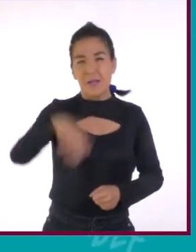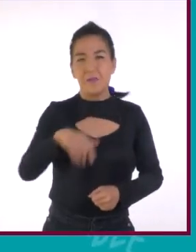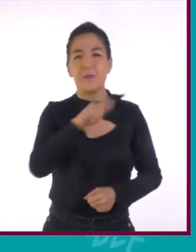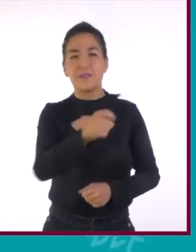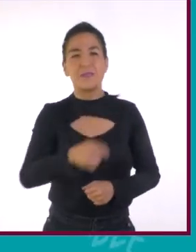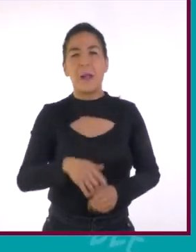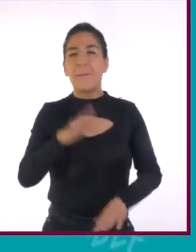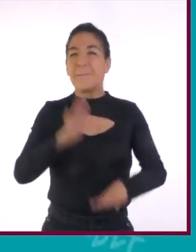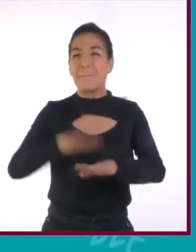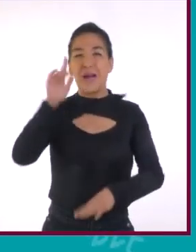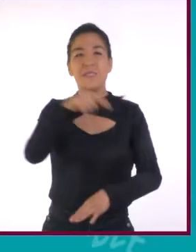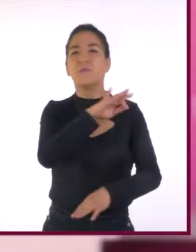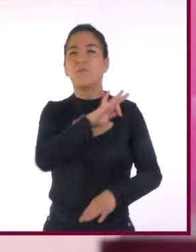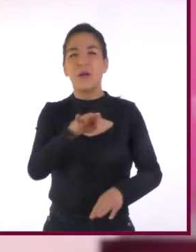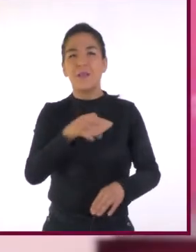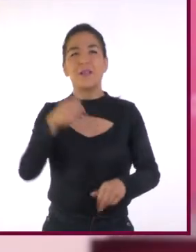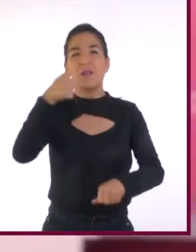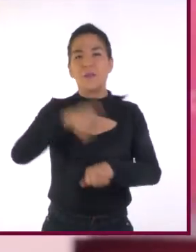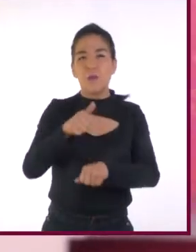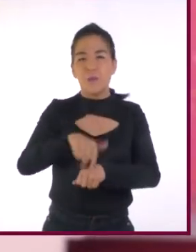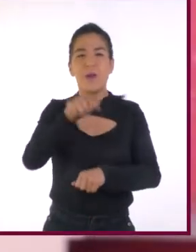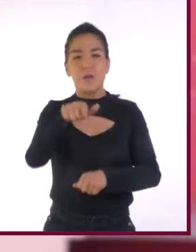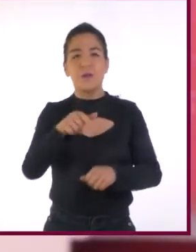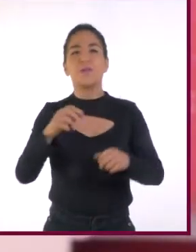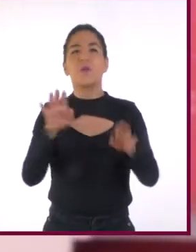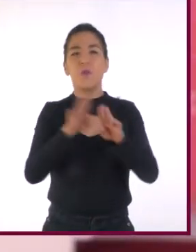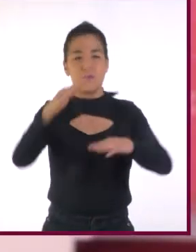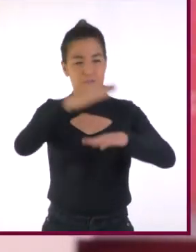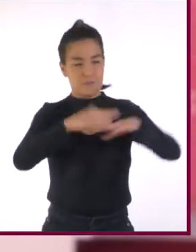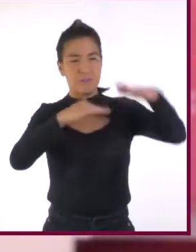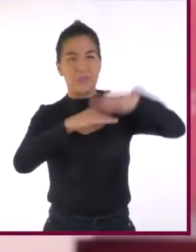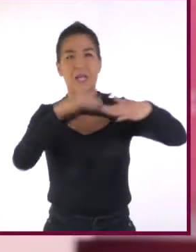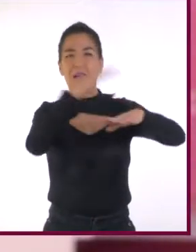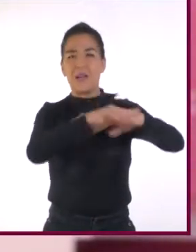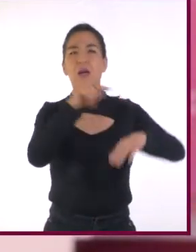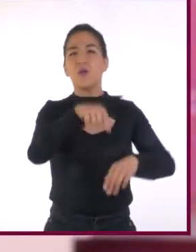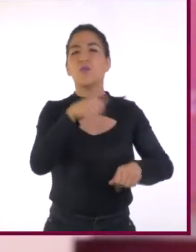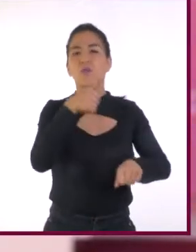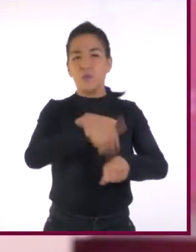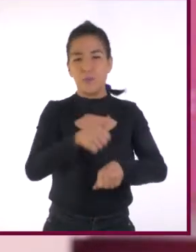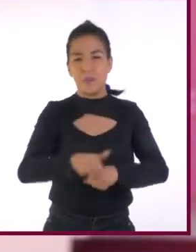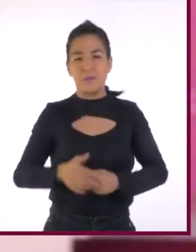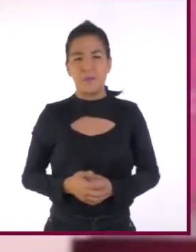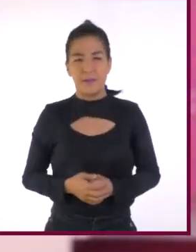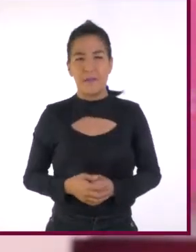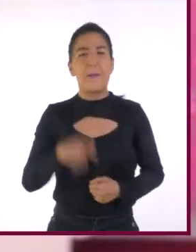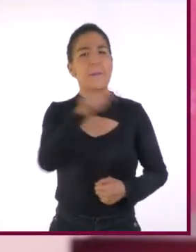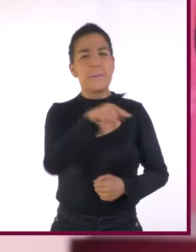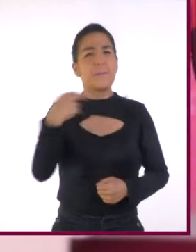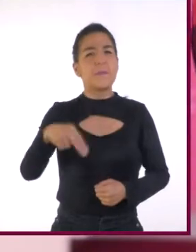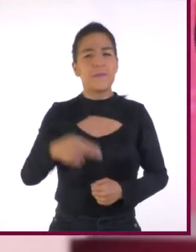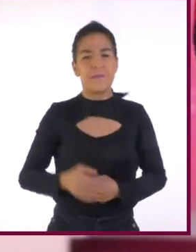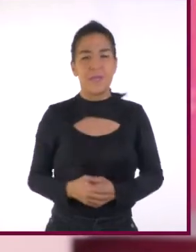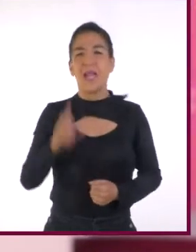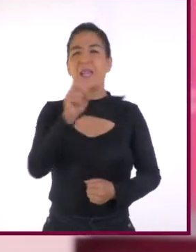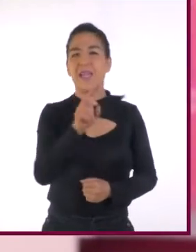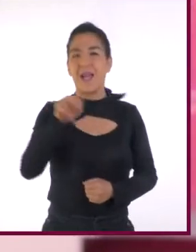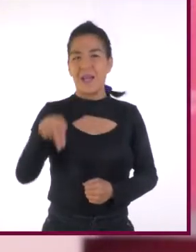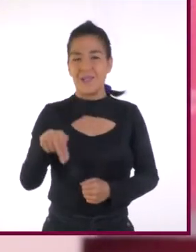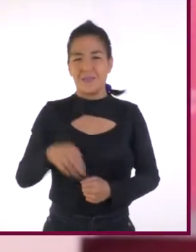matemática será saber cuánto es lo máximo que puede sobresalir nuestra escalera con nuestro número de libros y de su longitud. Esto